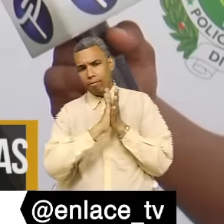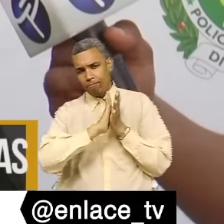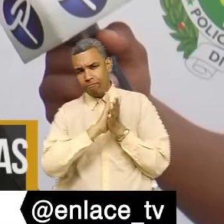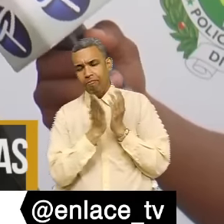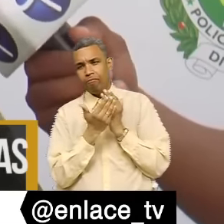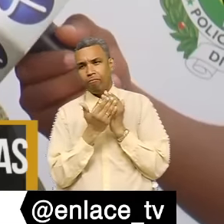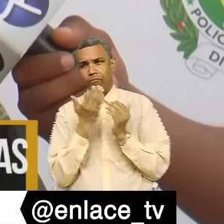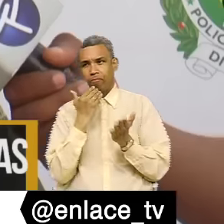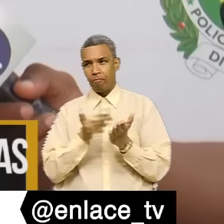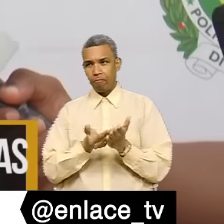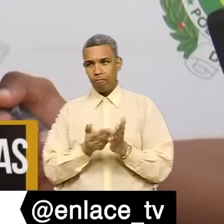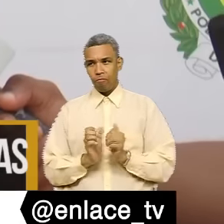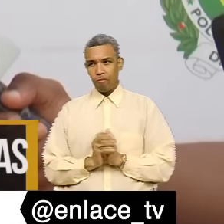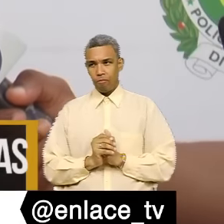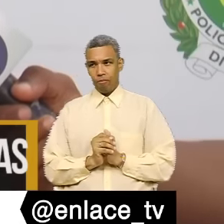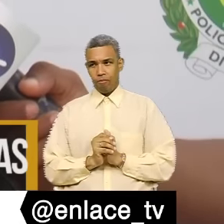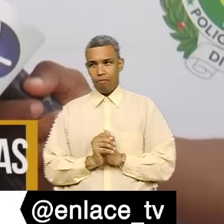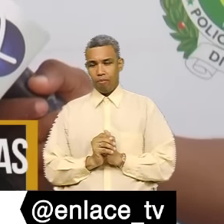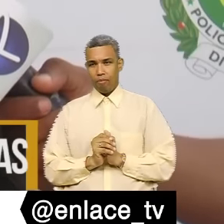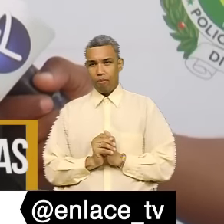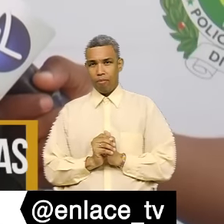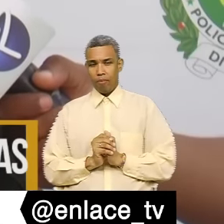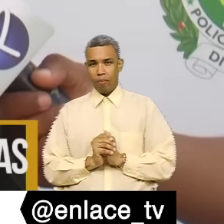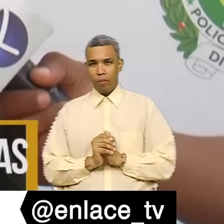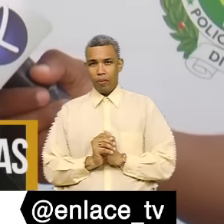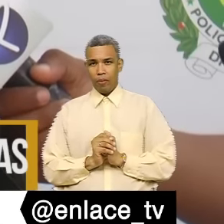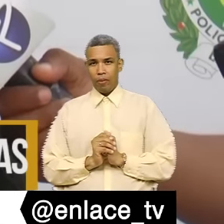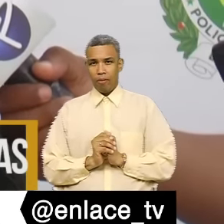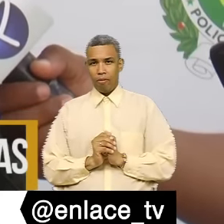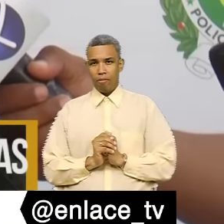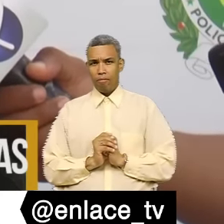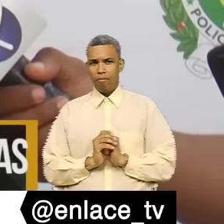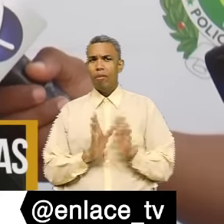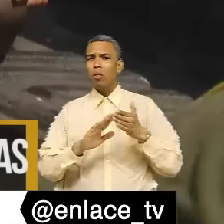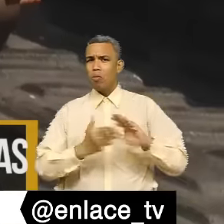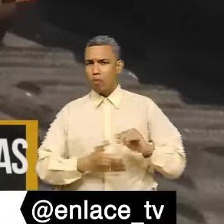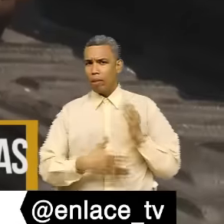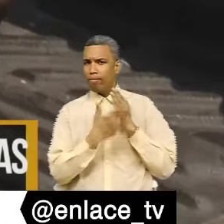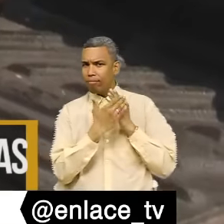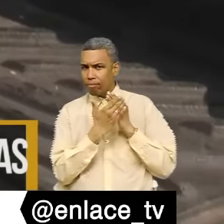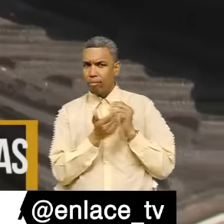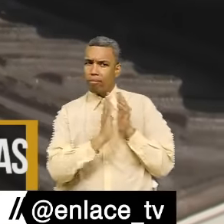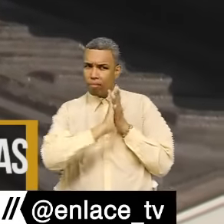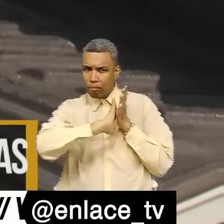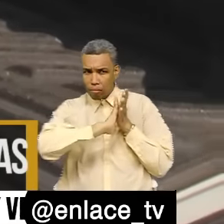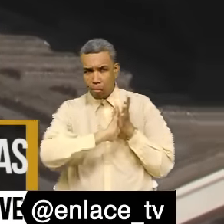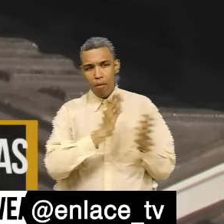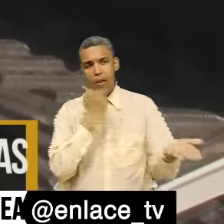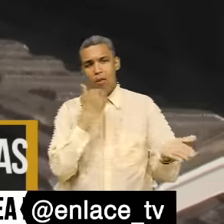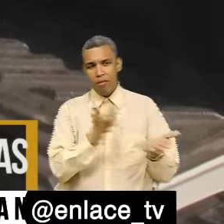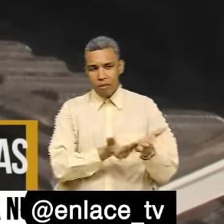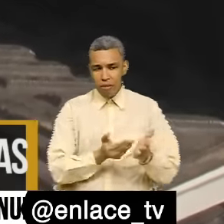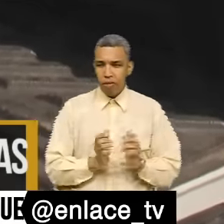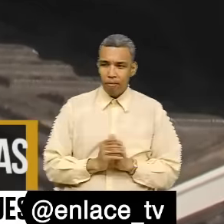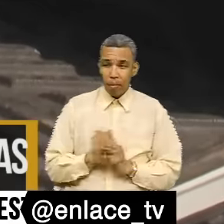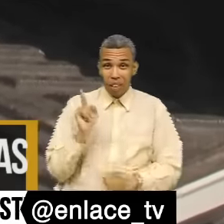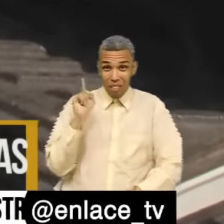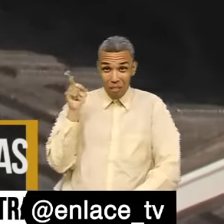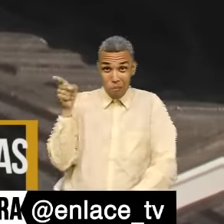las personas que creen en el trabajo que nosotros hacemos. Es por eso que nos indican que en la invasión La